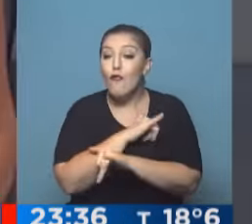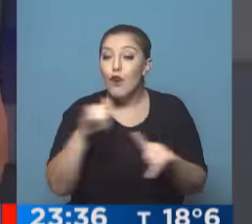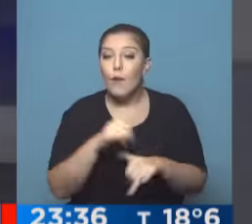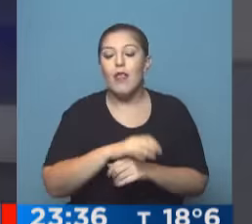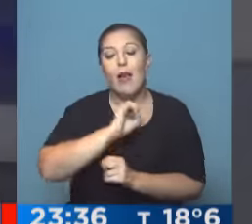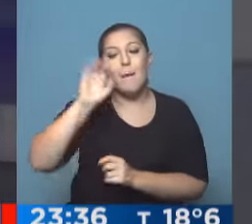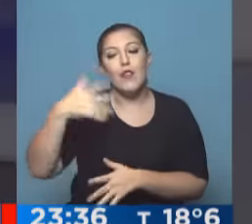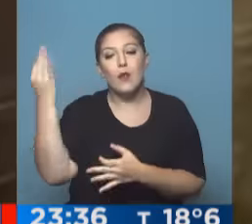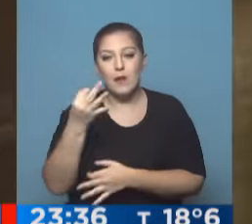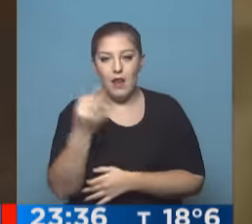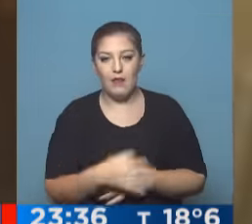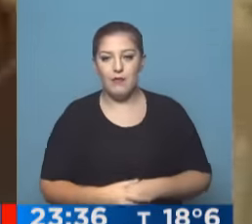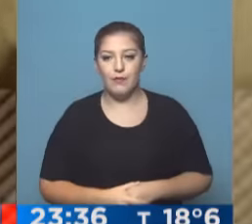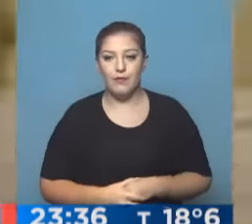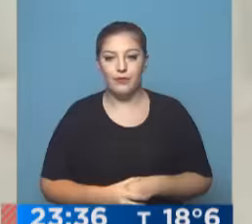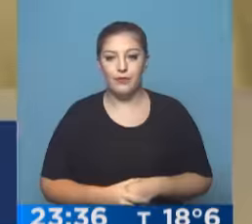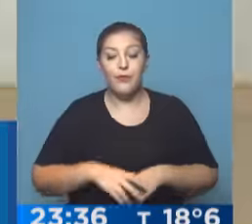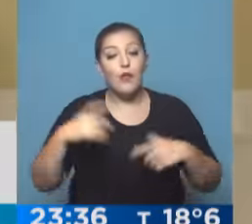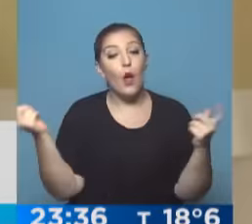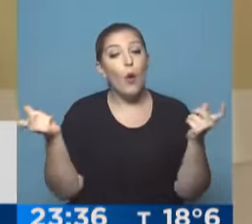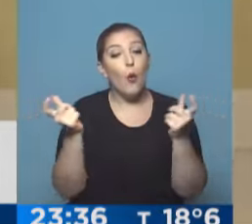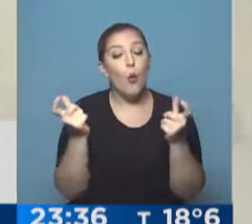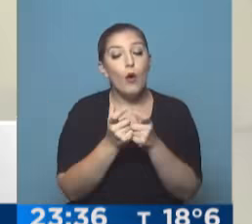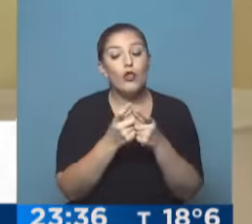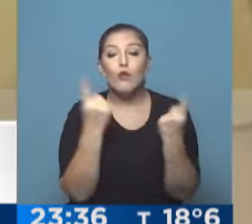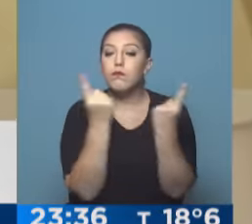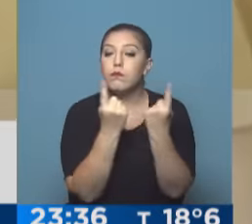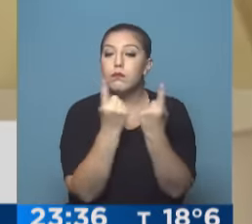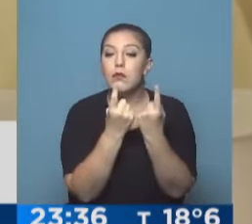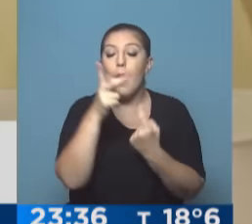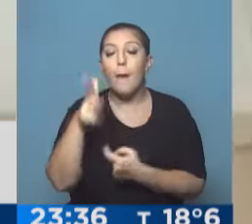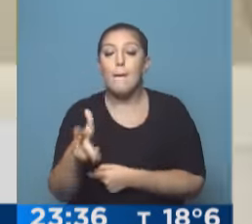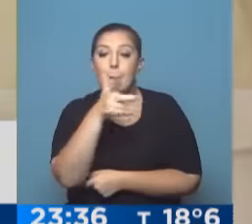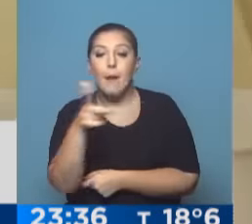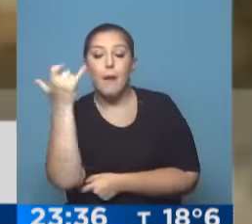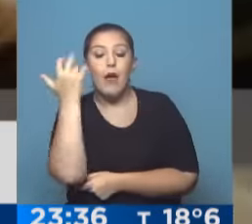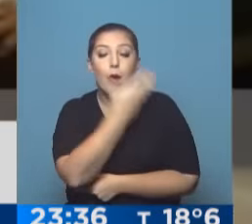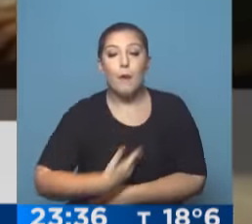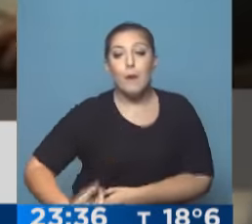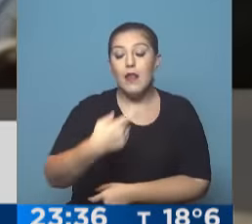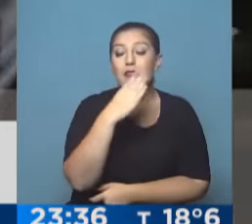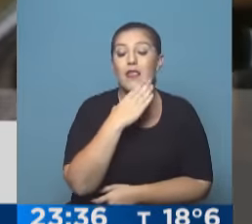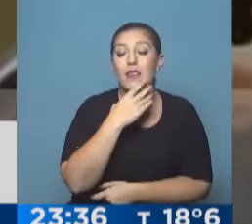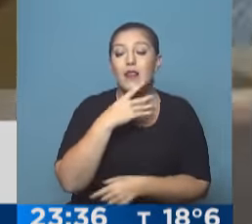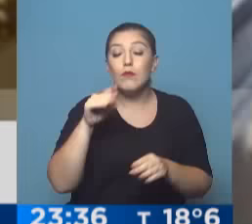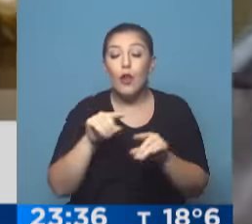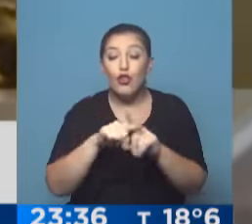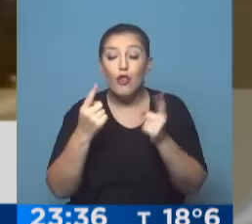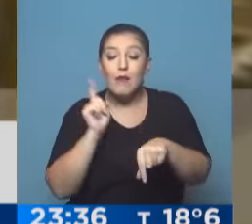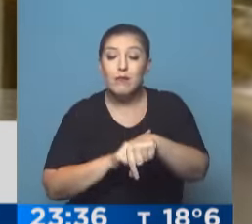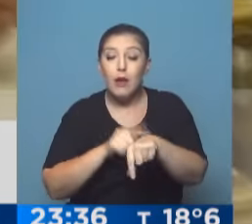enviados especiales Italia el encuentro a solas entre el Papa Francisco y el presidente Mauricio macri duró exactamente